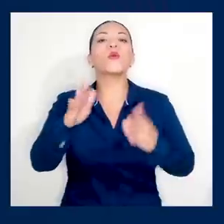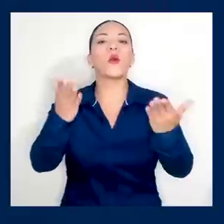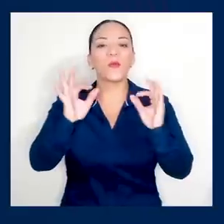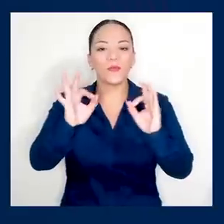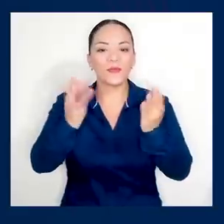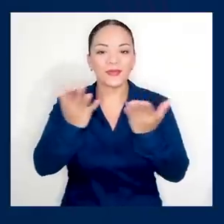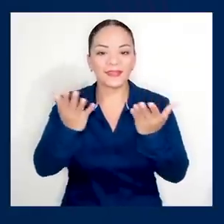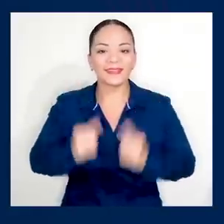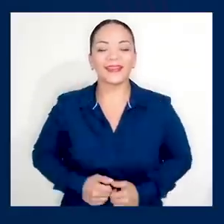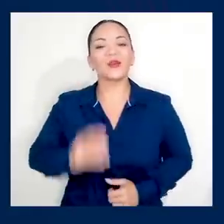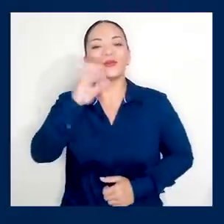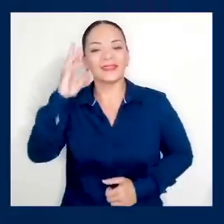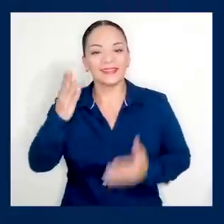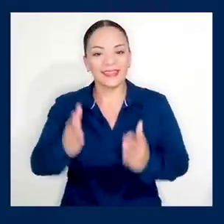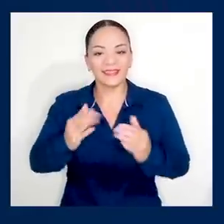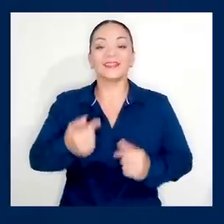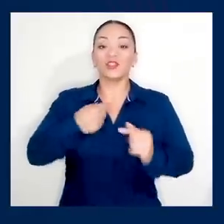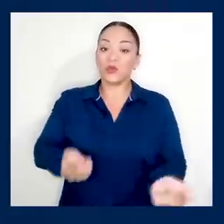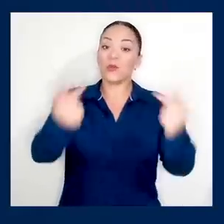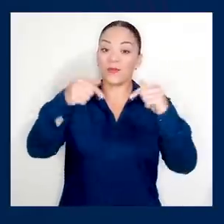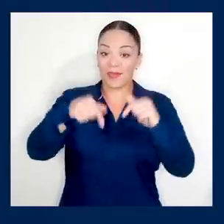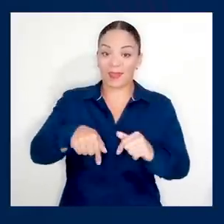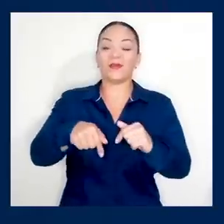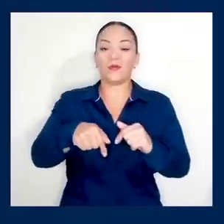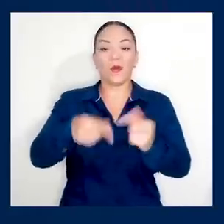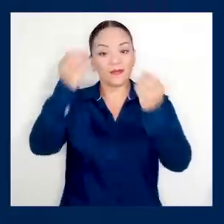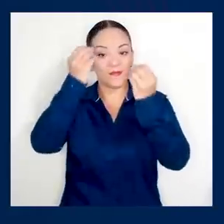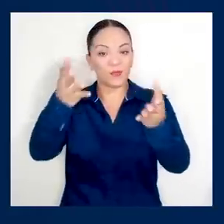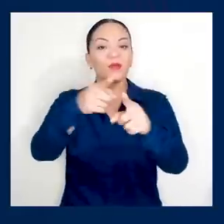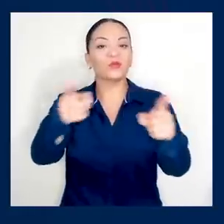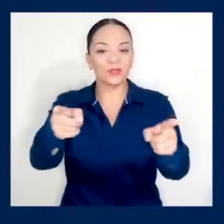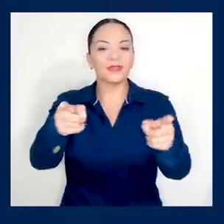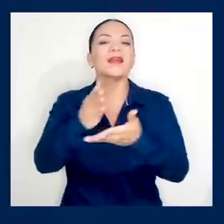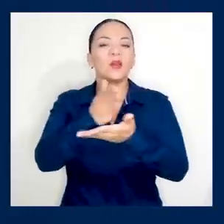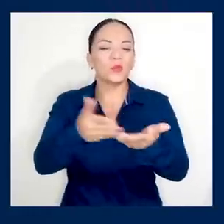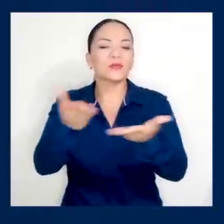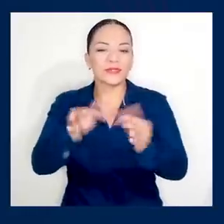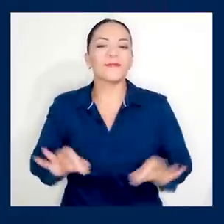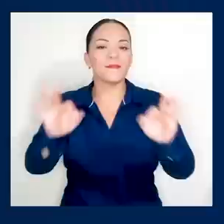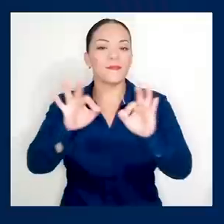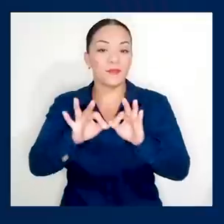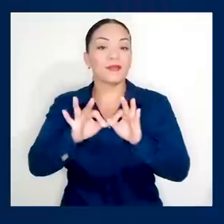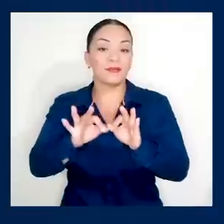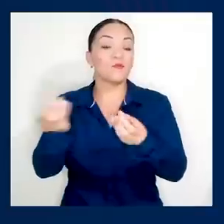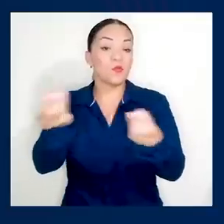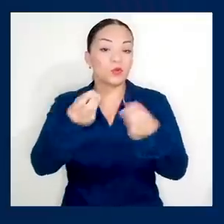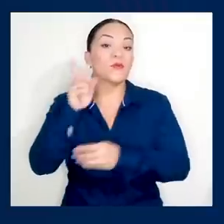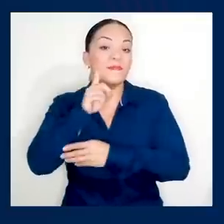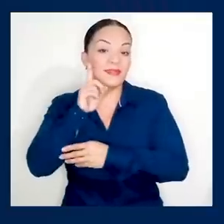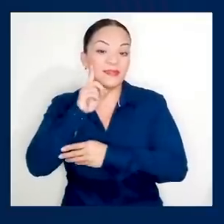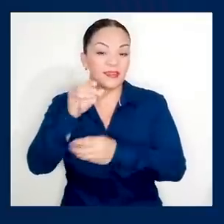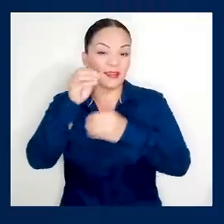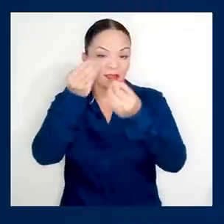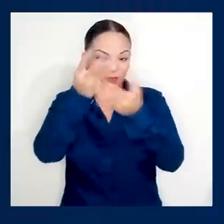¿Cómo están, compatriotas? Esta noche vengo a sus casas para matar algunos fantasmas y mitos que le quieren vender a